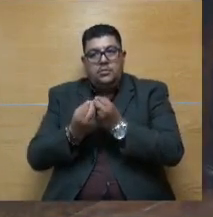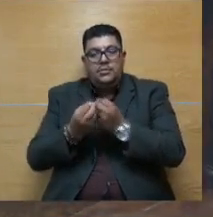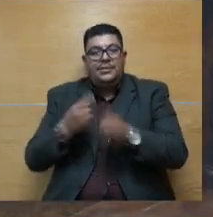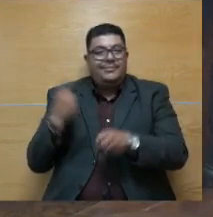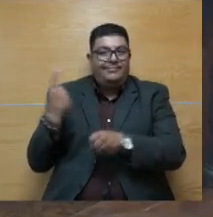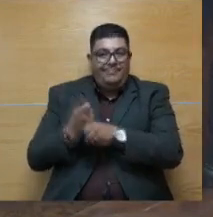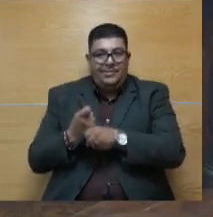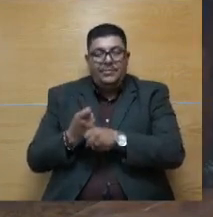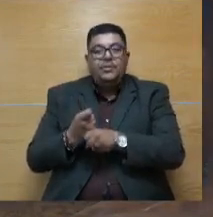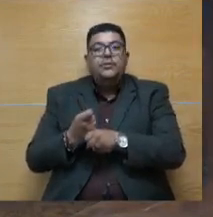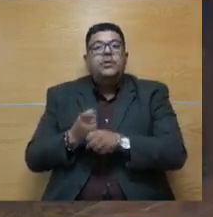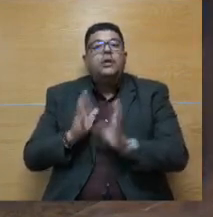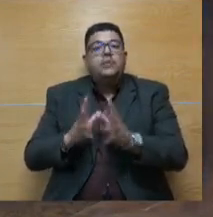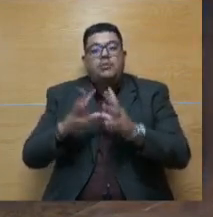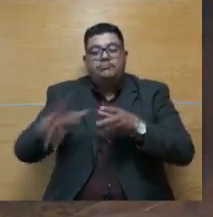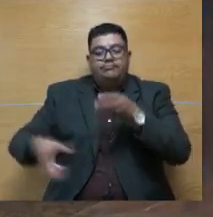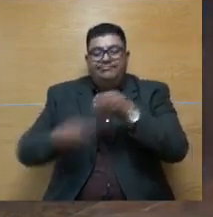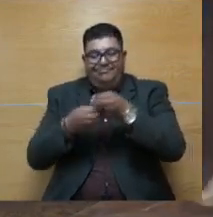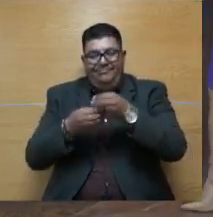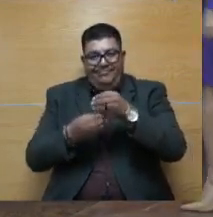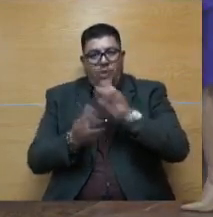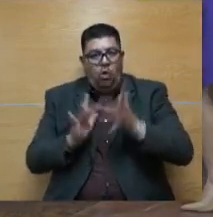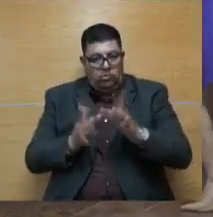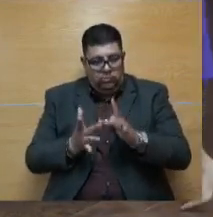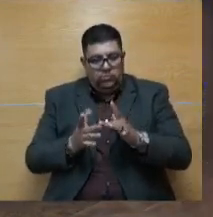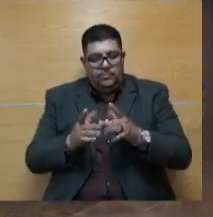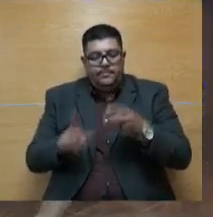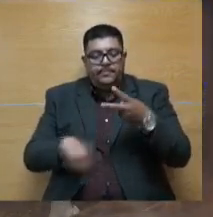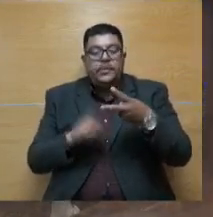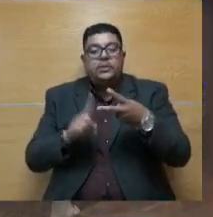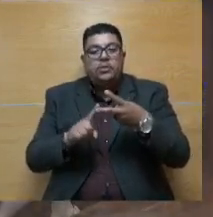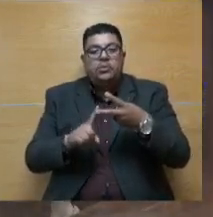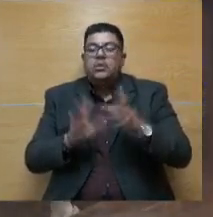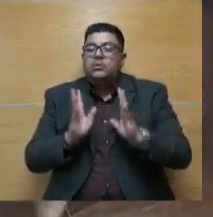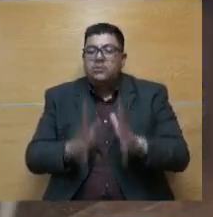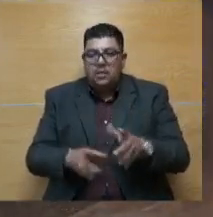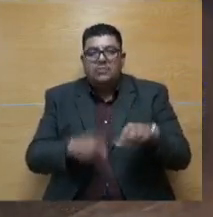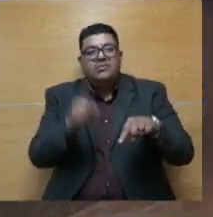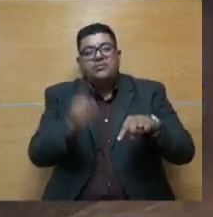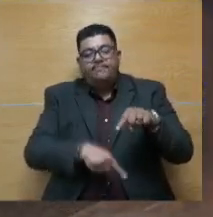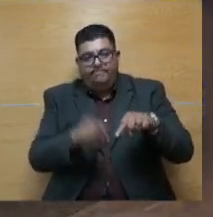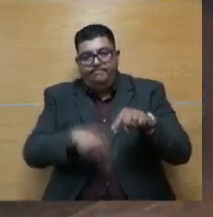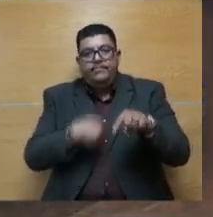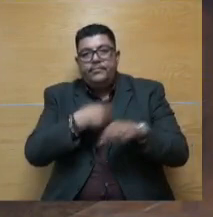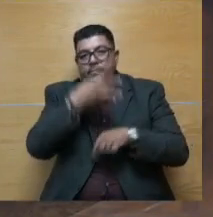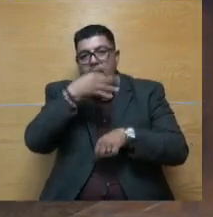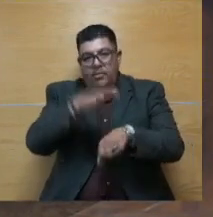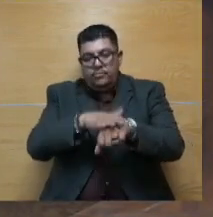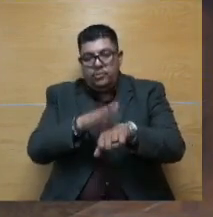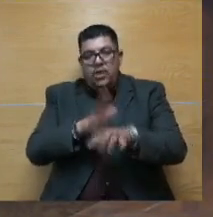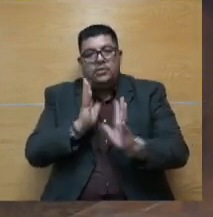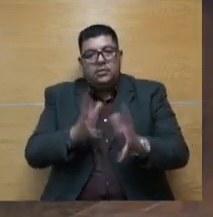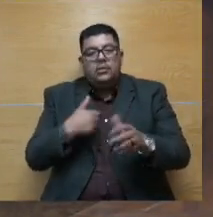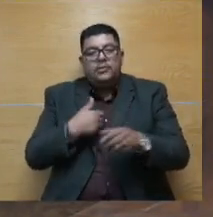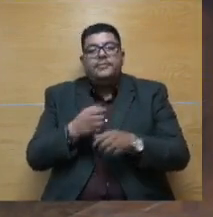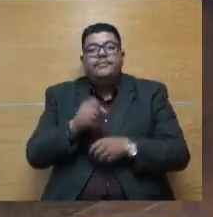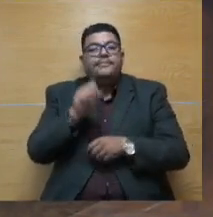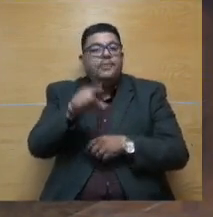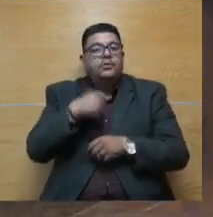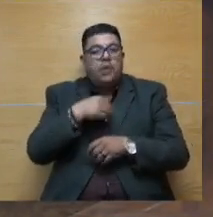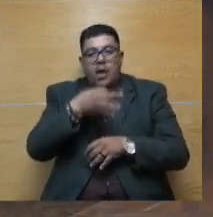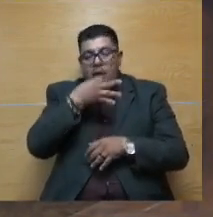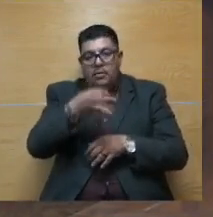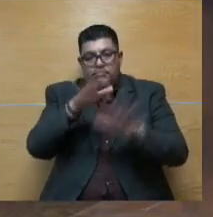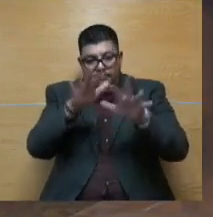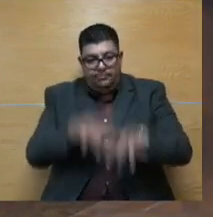se acumulan los juicios conforme se indica en la sentencia segundo se revoca la resolución impugnada en los términos y para los efectos precisados en